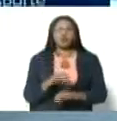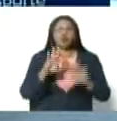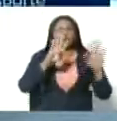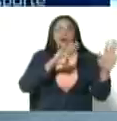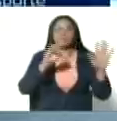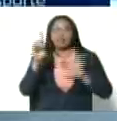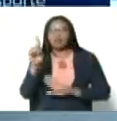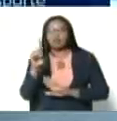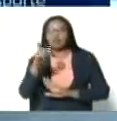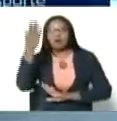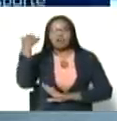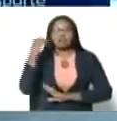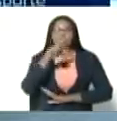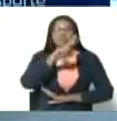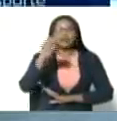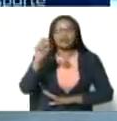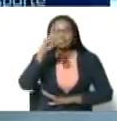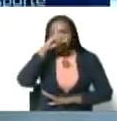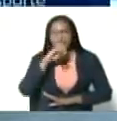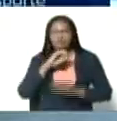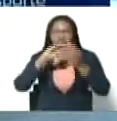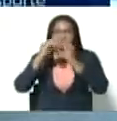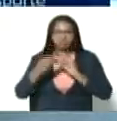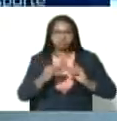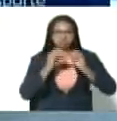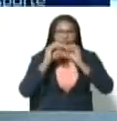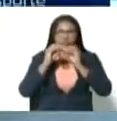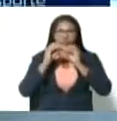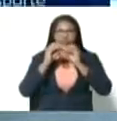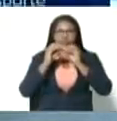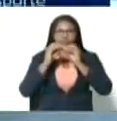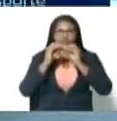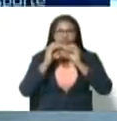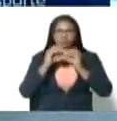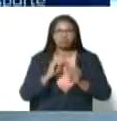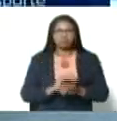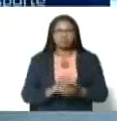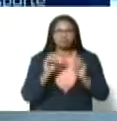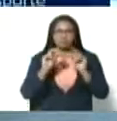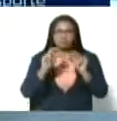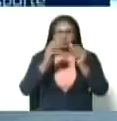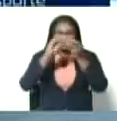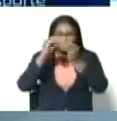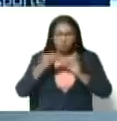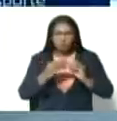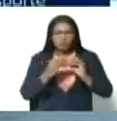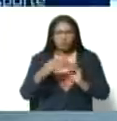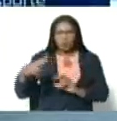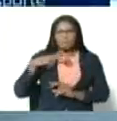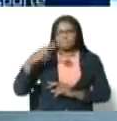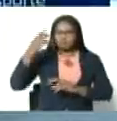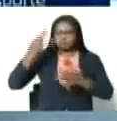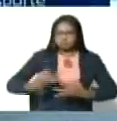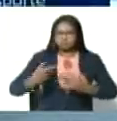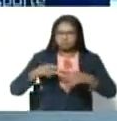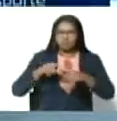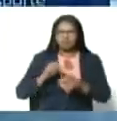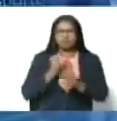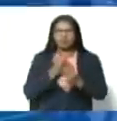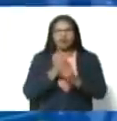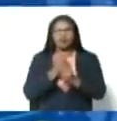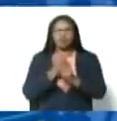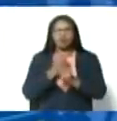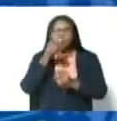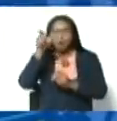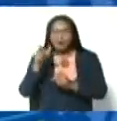30 años. Lo han reparado, lo han puesto pepito de las manos de los trabajadores de mantenimiento,